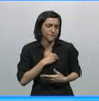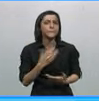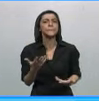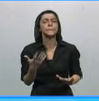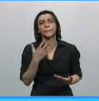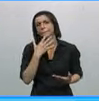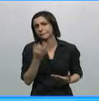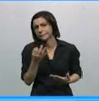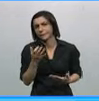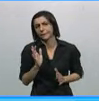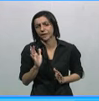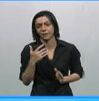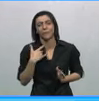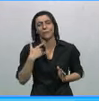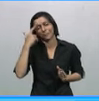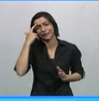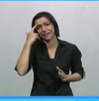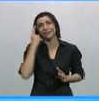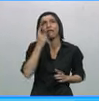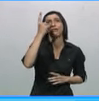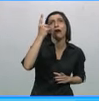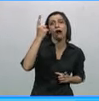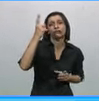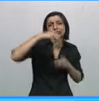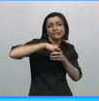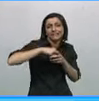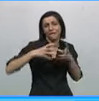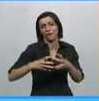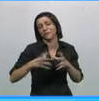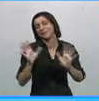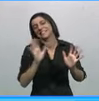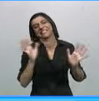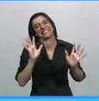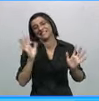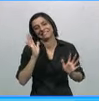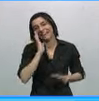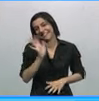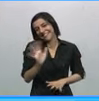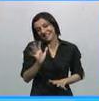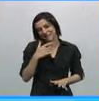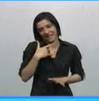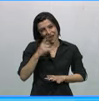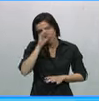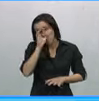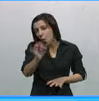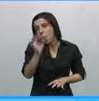Jamás lo he mezclado con un partido de fútbol, nunca, jamás. Uh-huh.